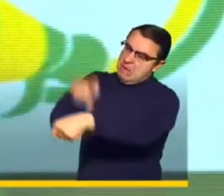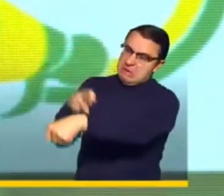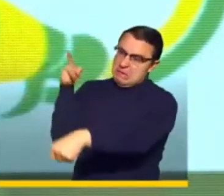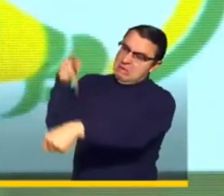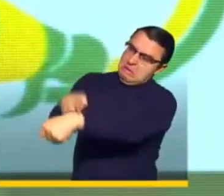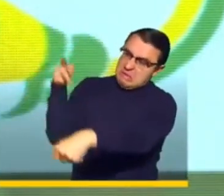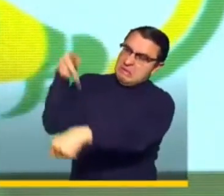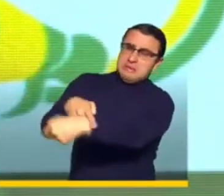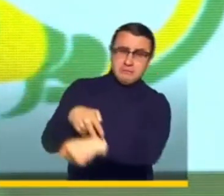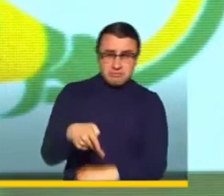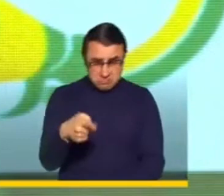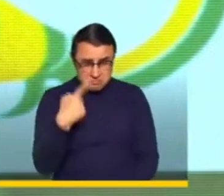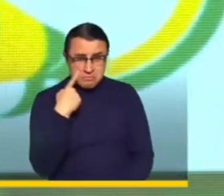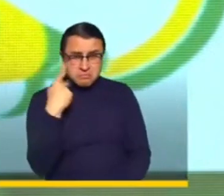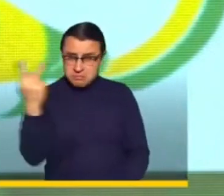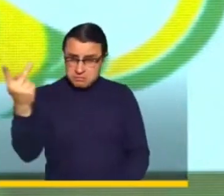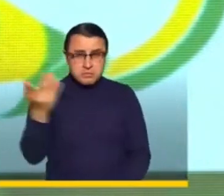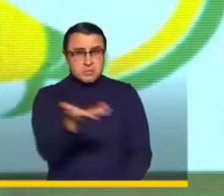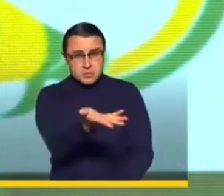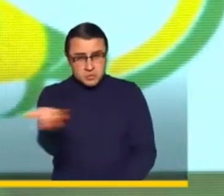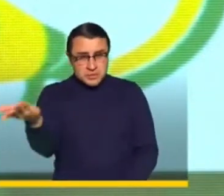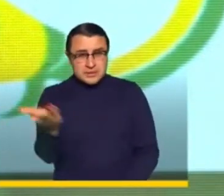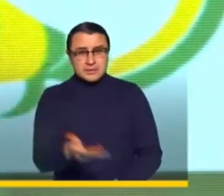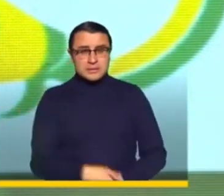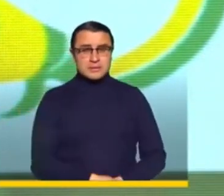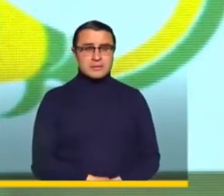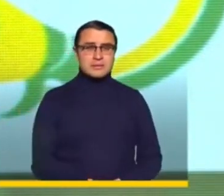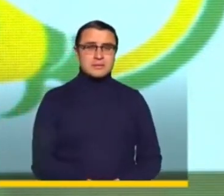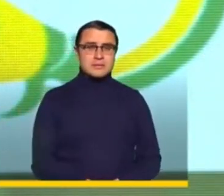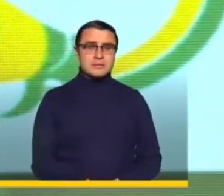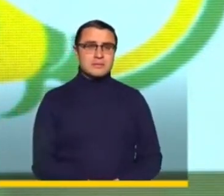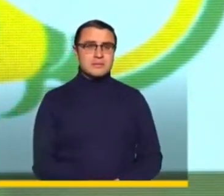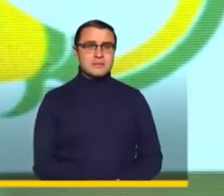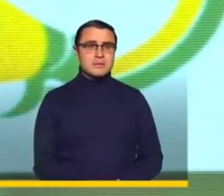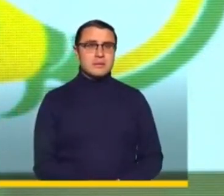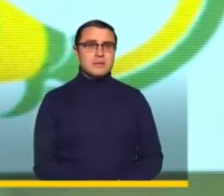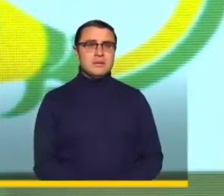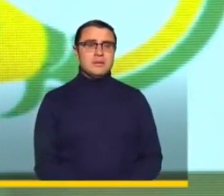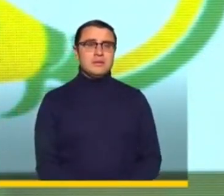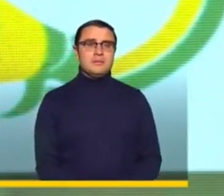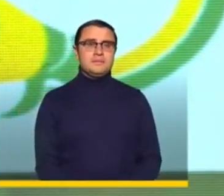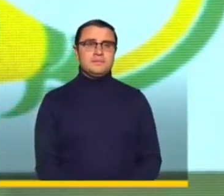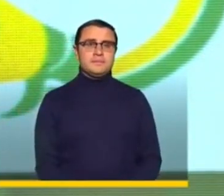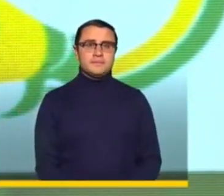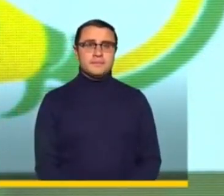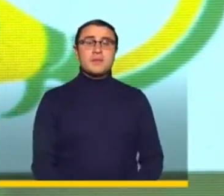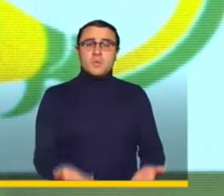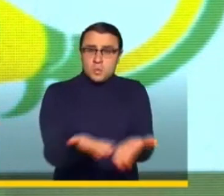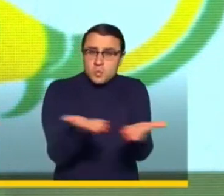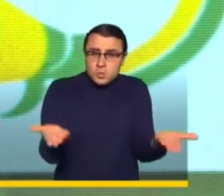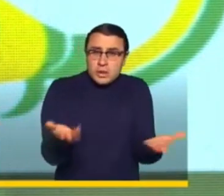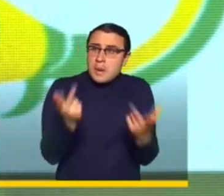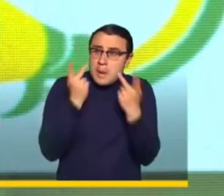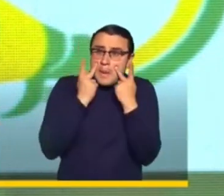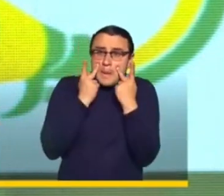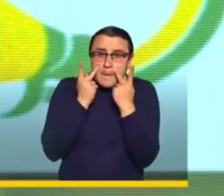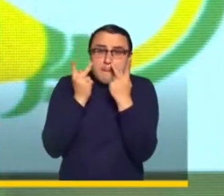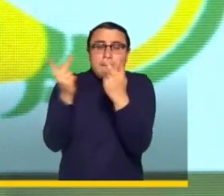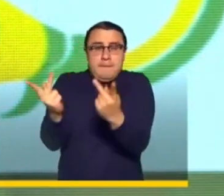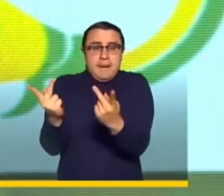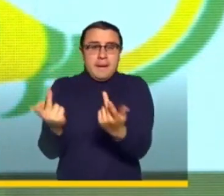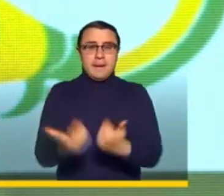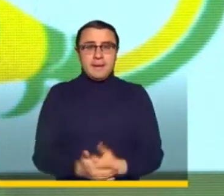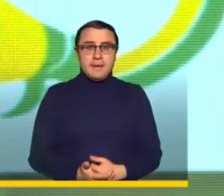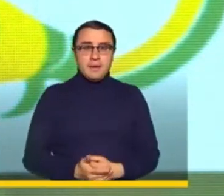otra vez. Ustedes han visto en los